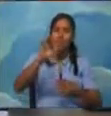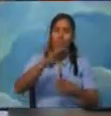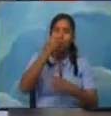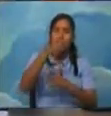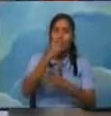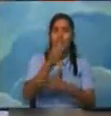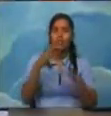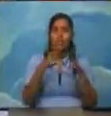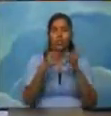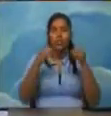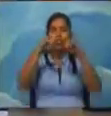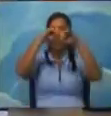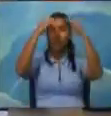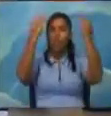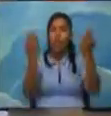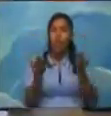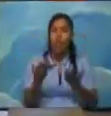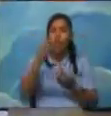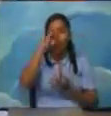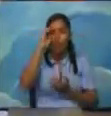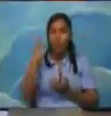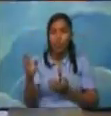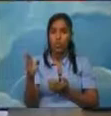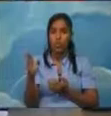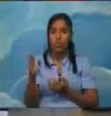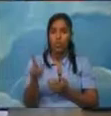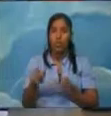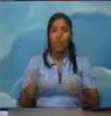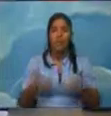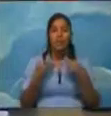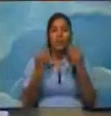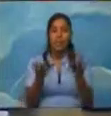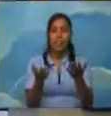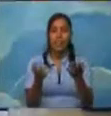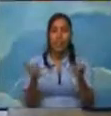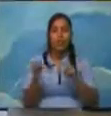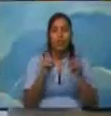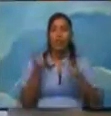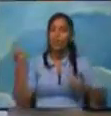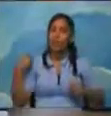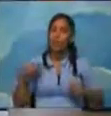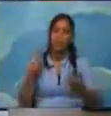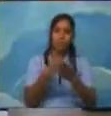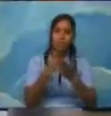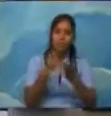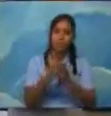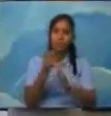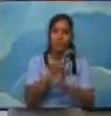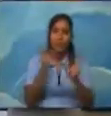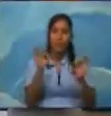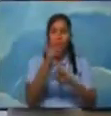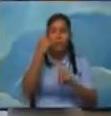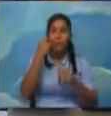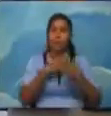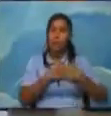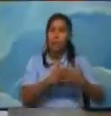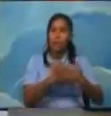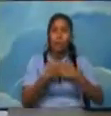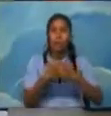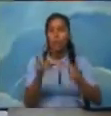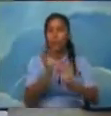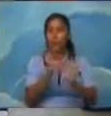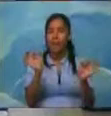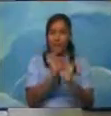Todo nos lo ha dado el Señor, regalado. No tenemos que pagarle nada por tantos favores.